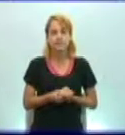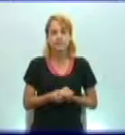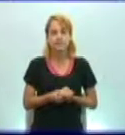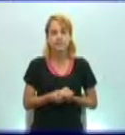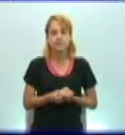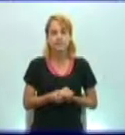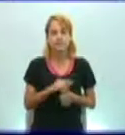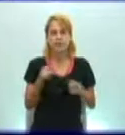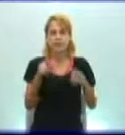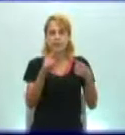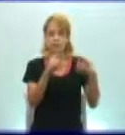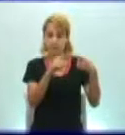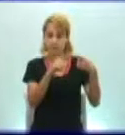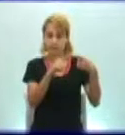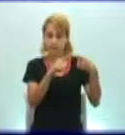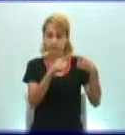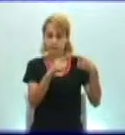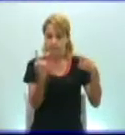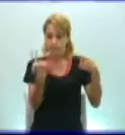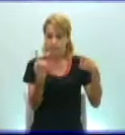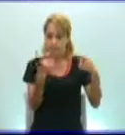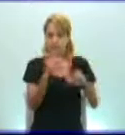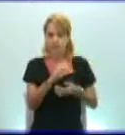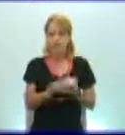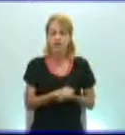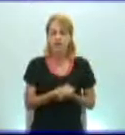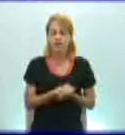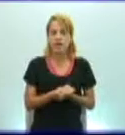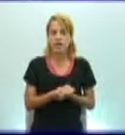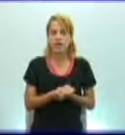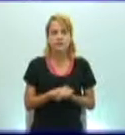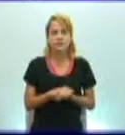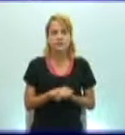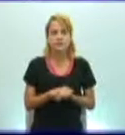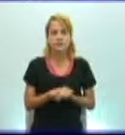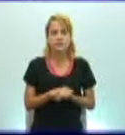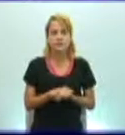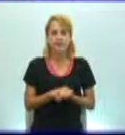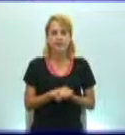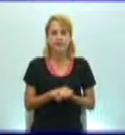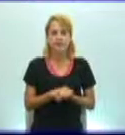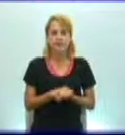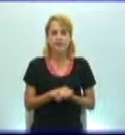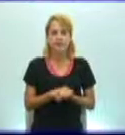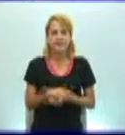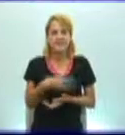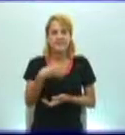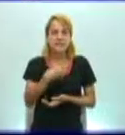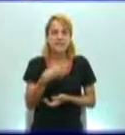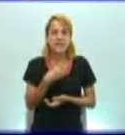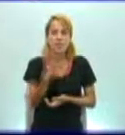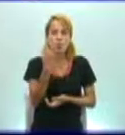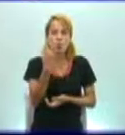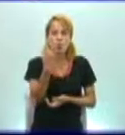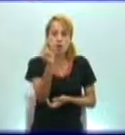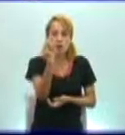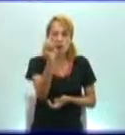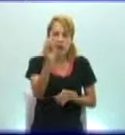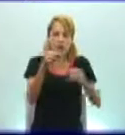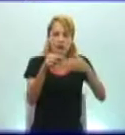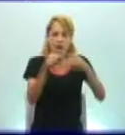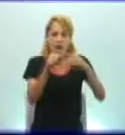la mayoría son así, que son aquellas en que la raíz principal, es esta de